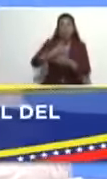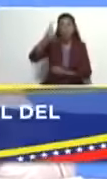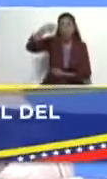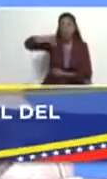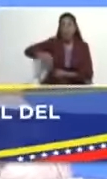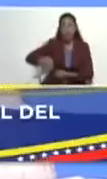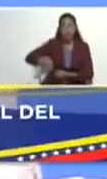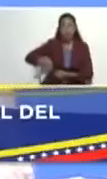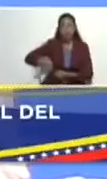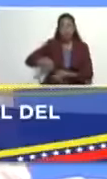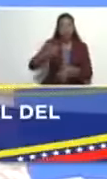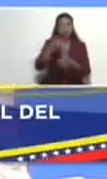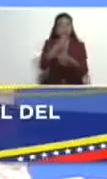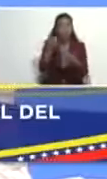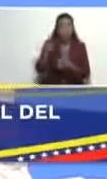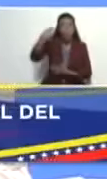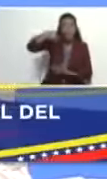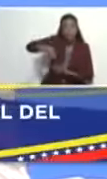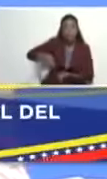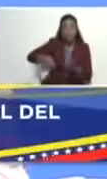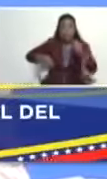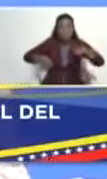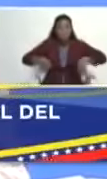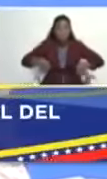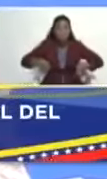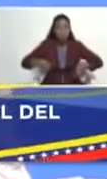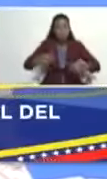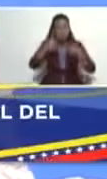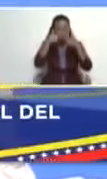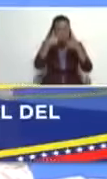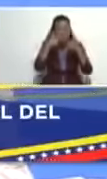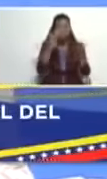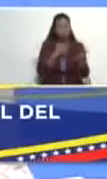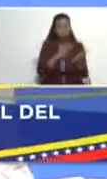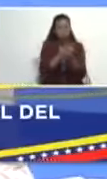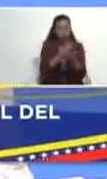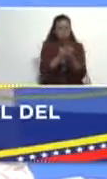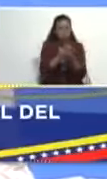para optimizar lo poco que ingresa, y salió bien.